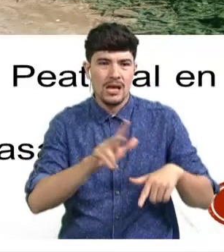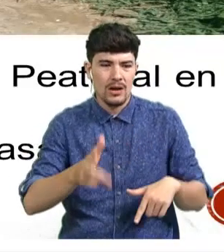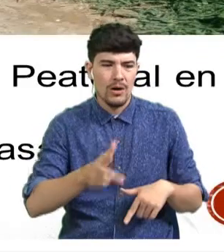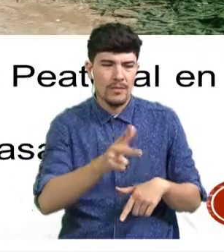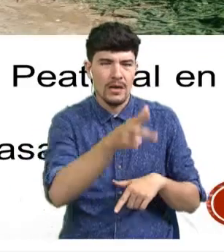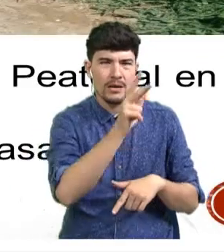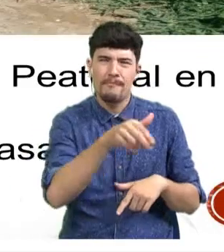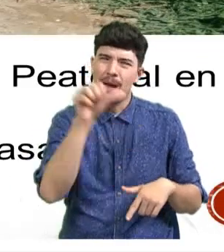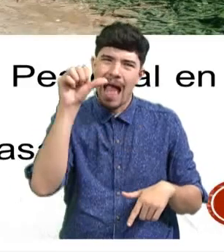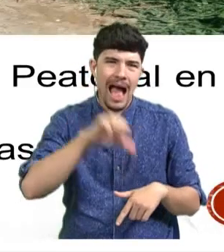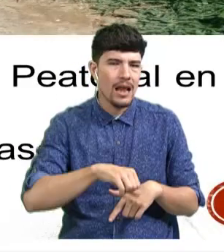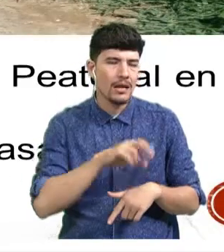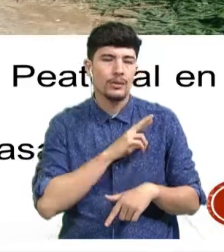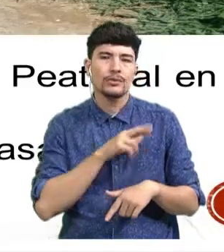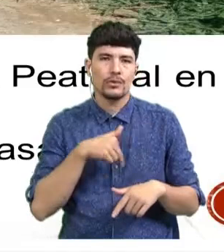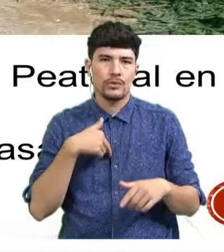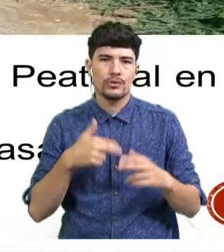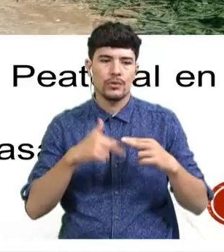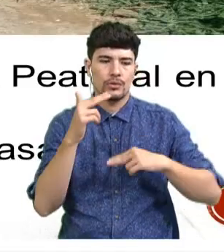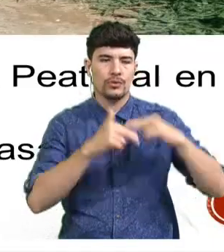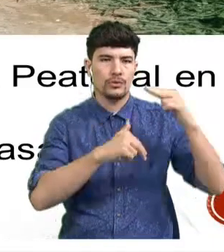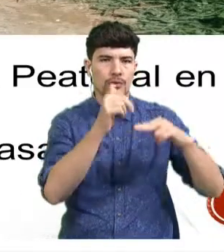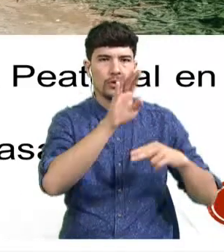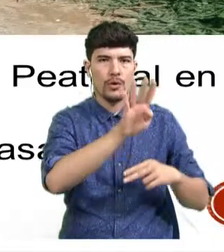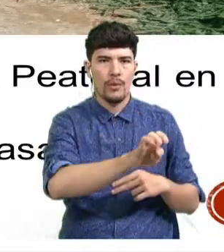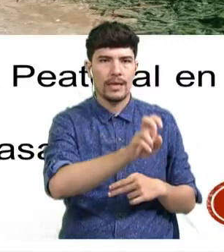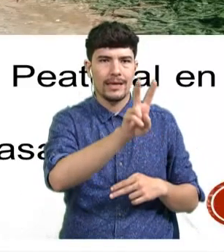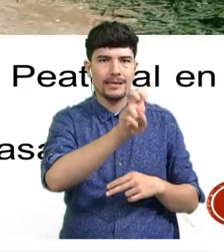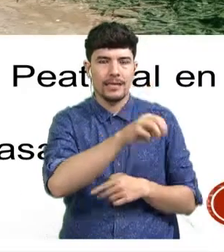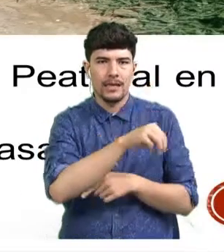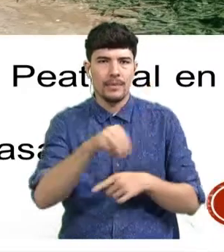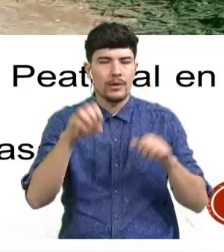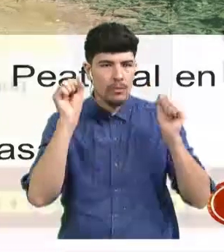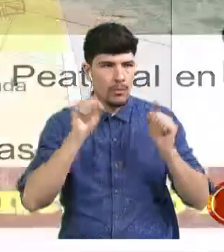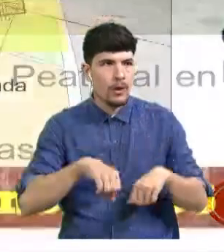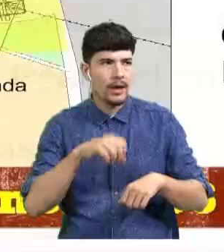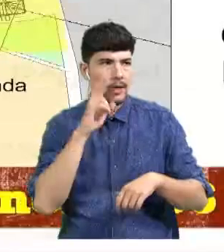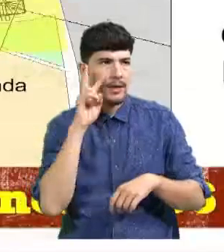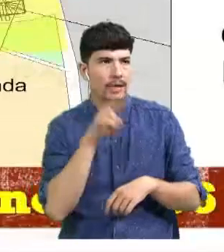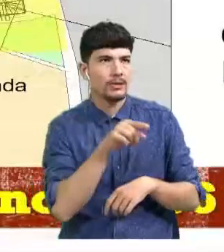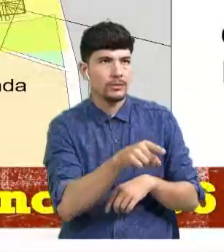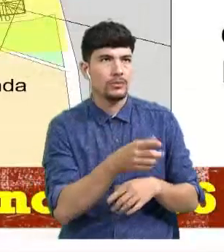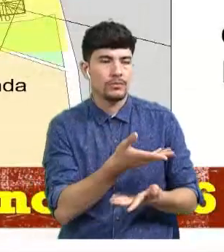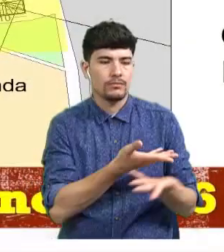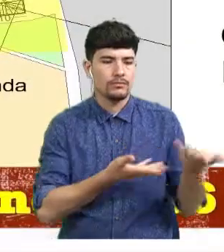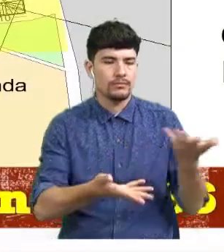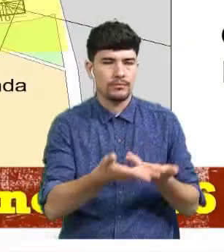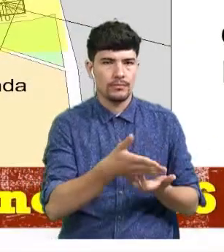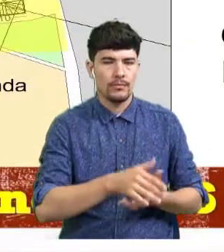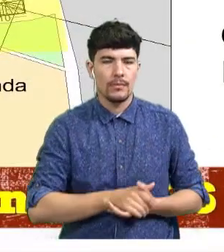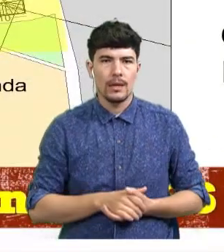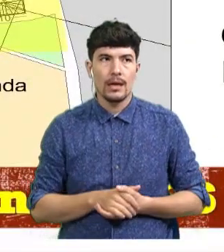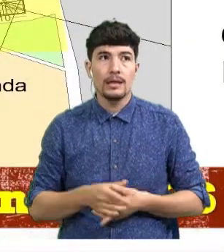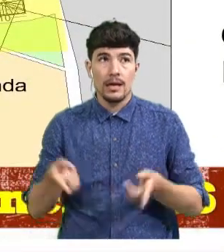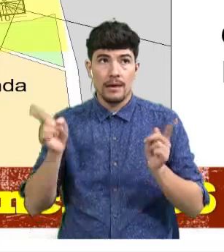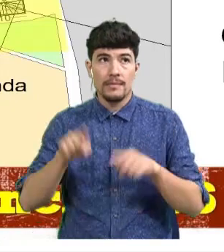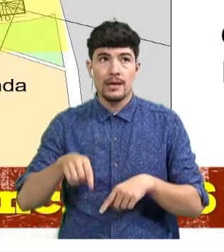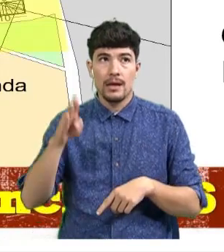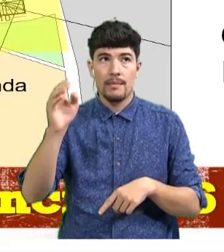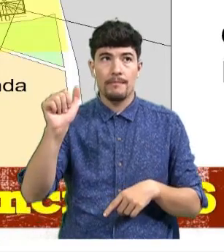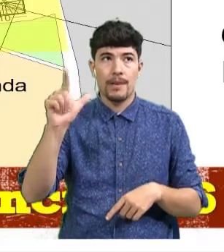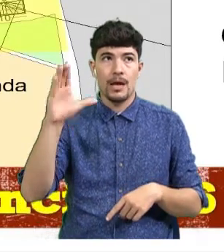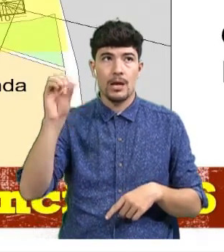cerca de 97 metros, de los cuales pues fácilmente se puede apreciar el estado en que hoy se encuentran. En balcones del